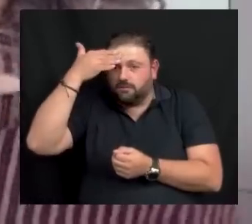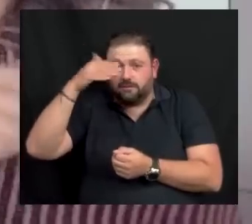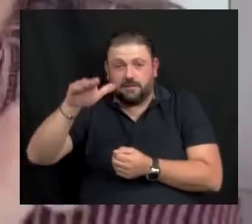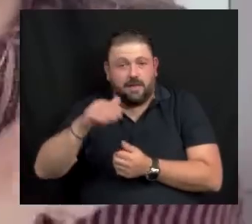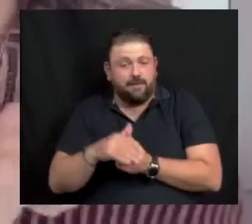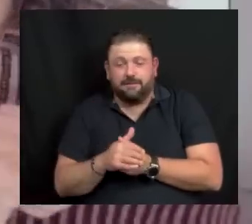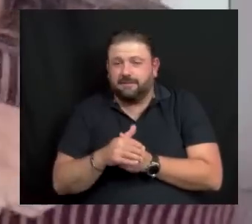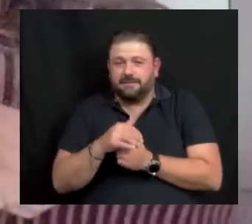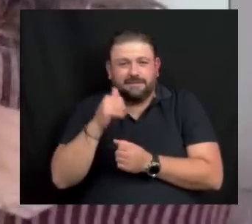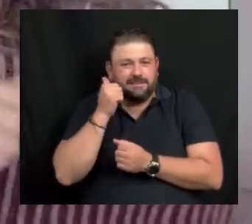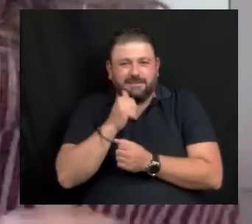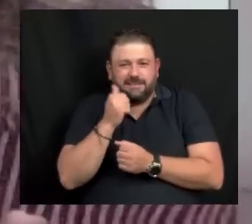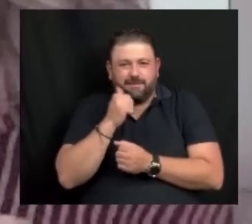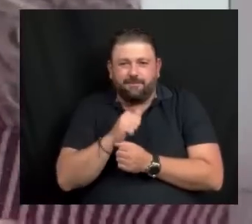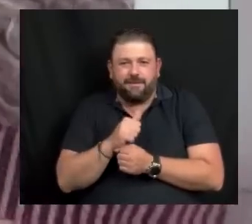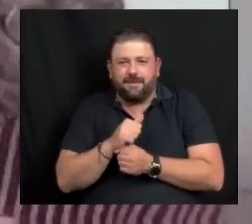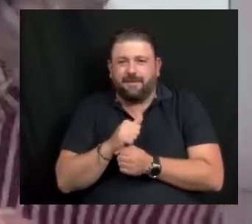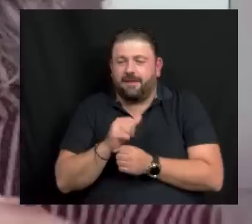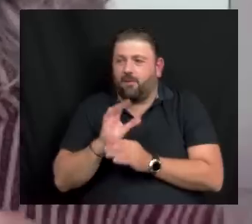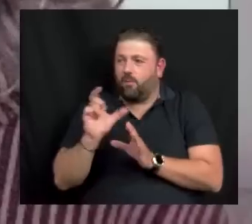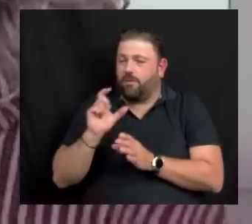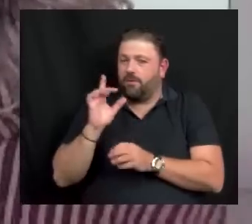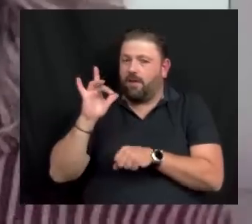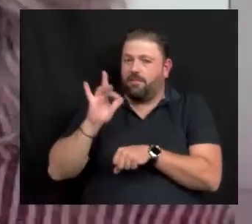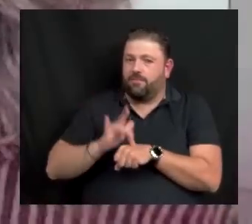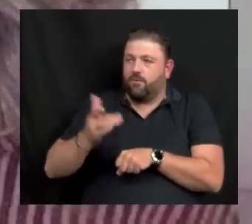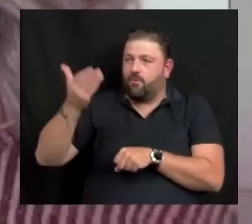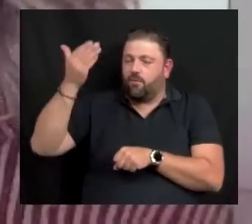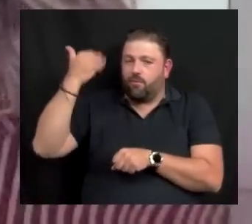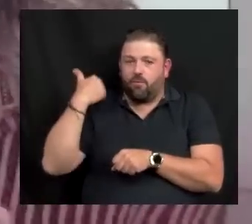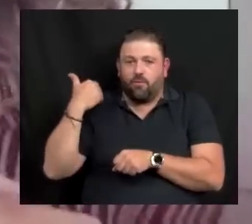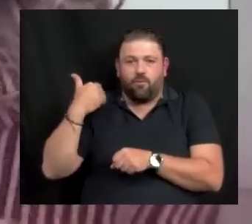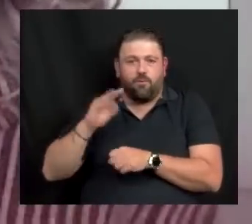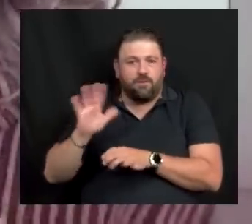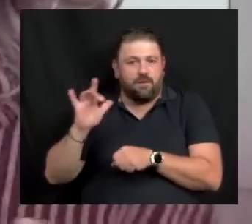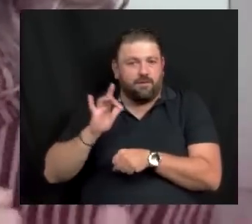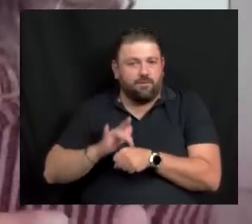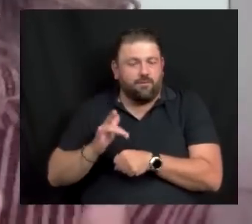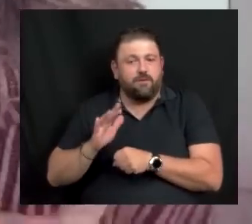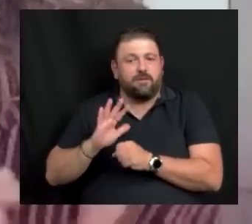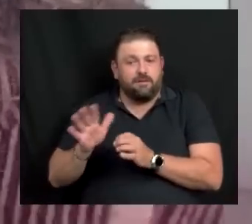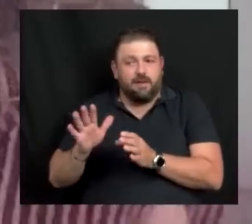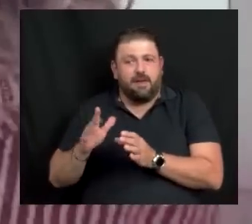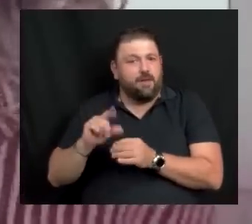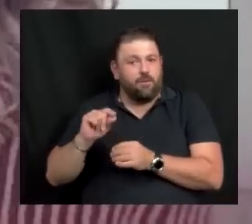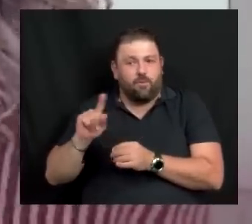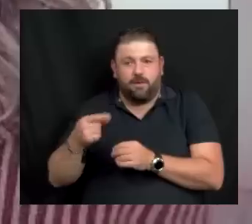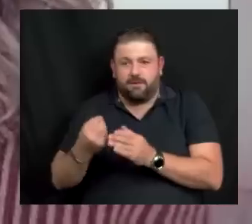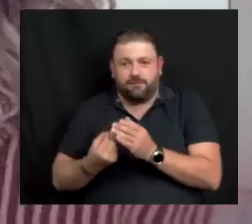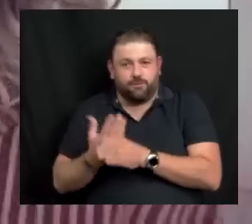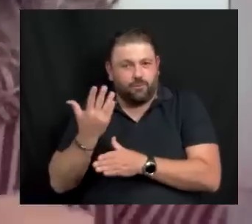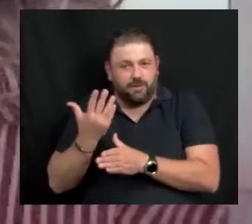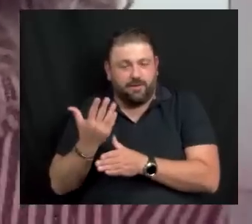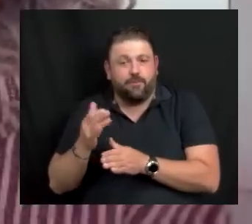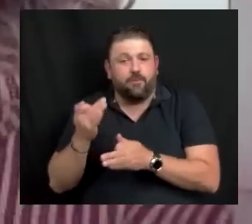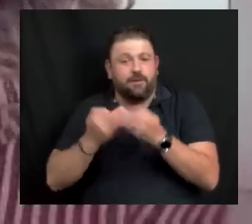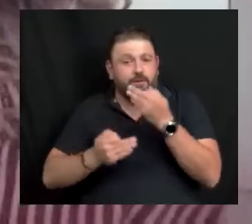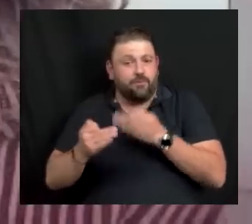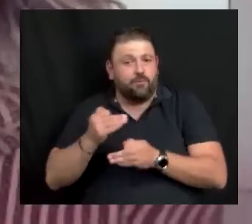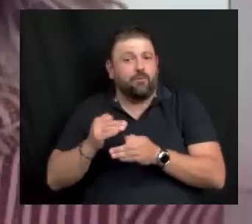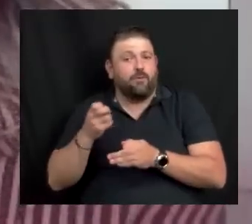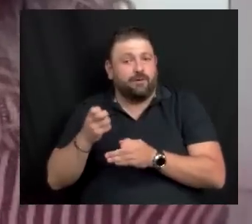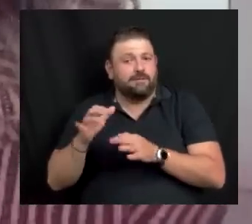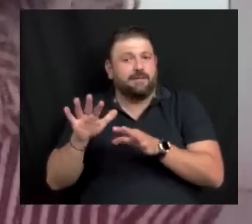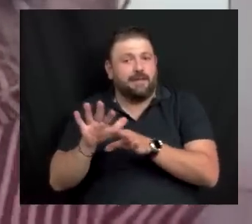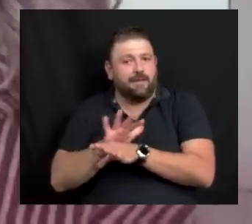no fuiste como el año pasado, ya no eres el nuevo, ya dijiste, caray, ¿cómo en un año hice todo esto? Y esto te